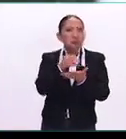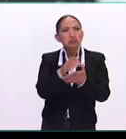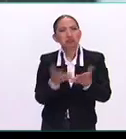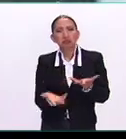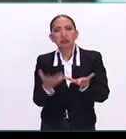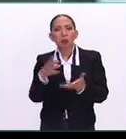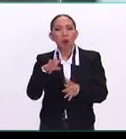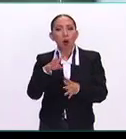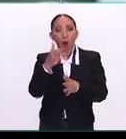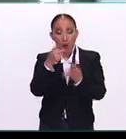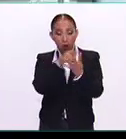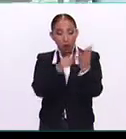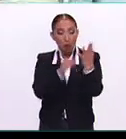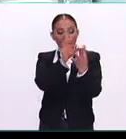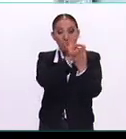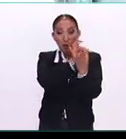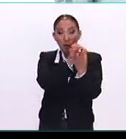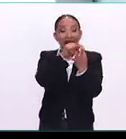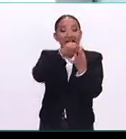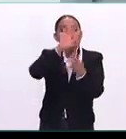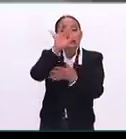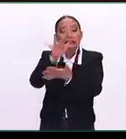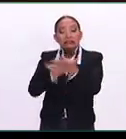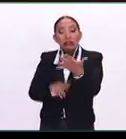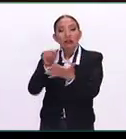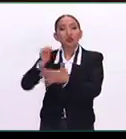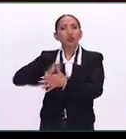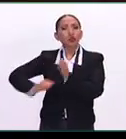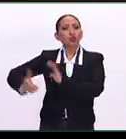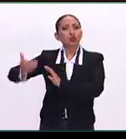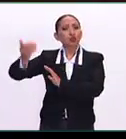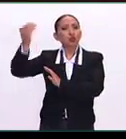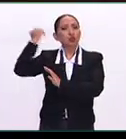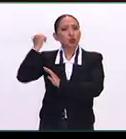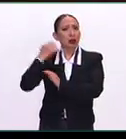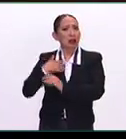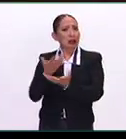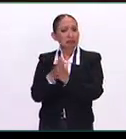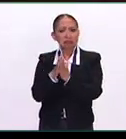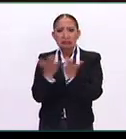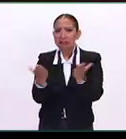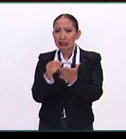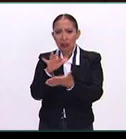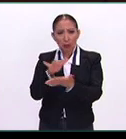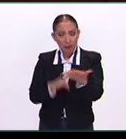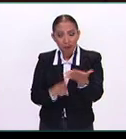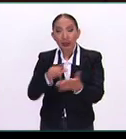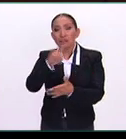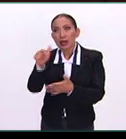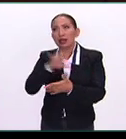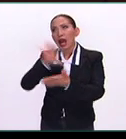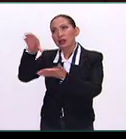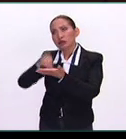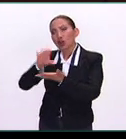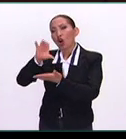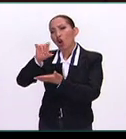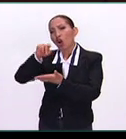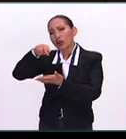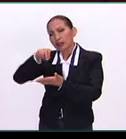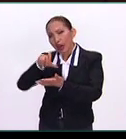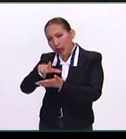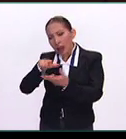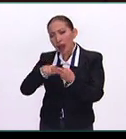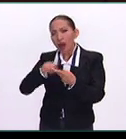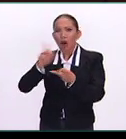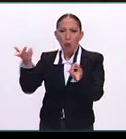diré? La cuarta parte son textos de la tradición prehispánica. Luego hay textos coloniales, algunos